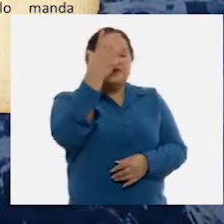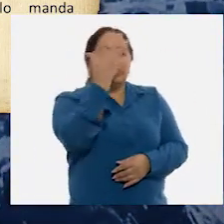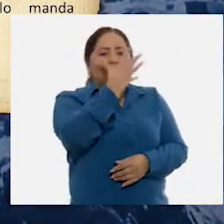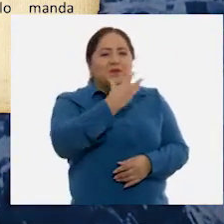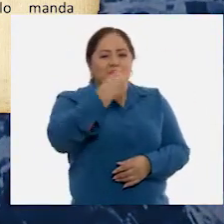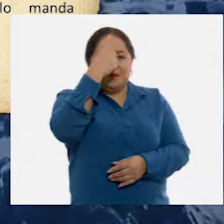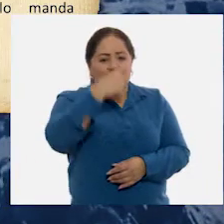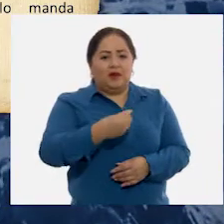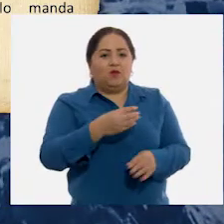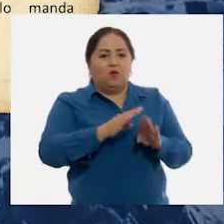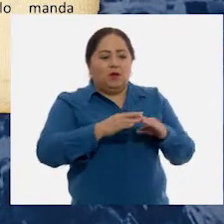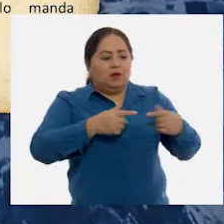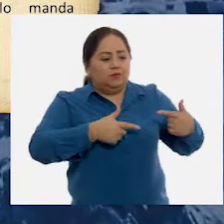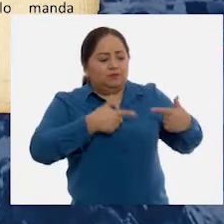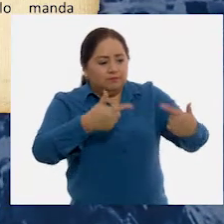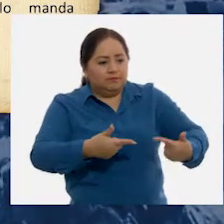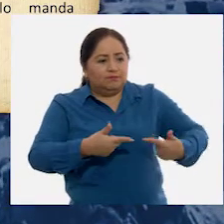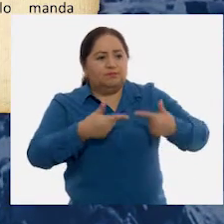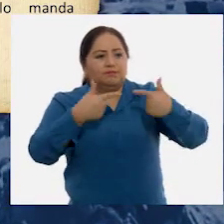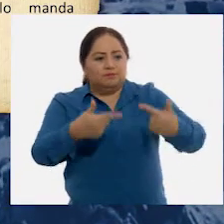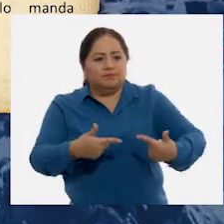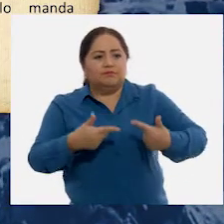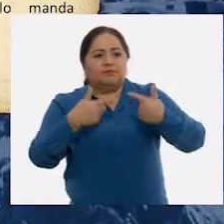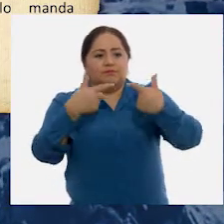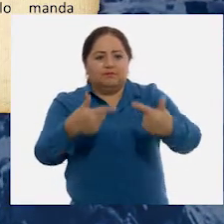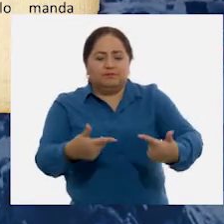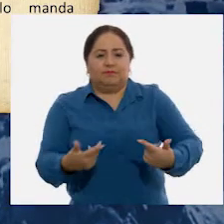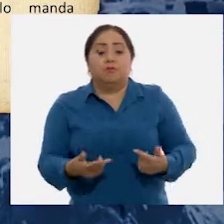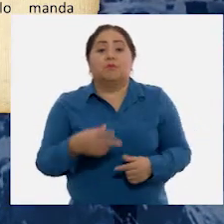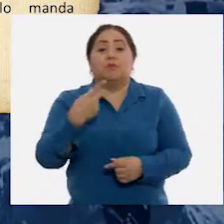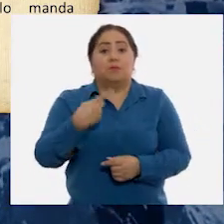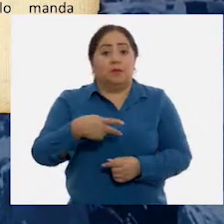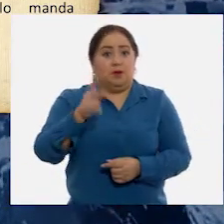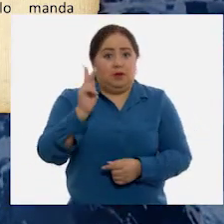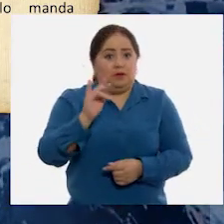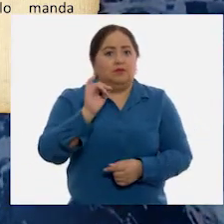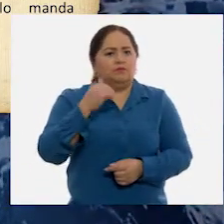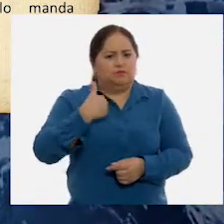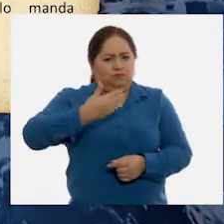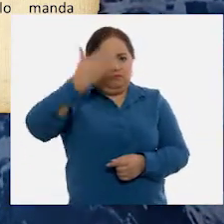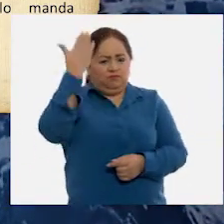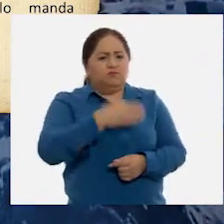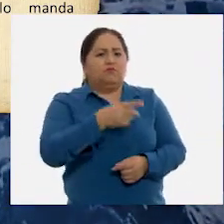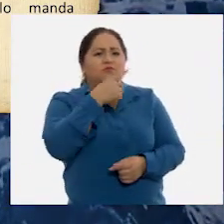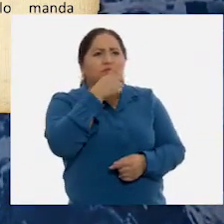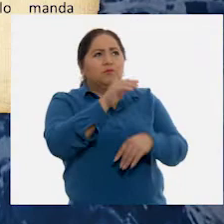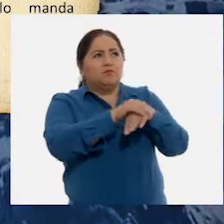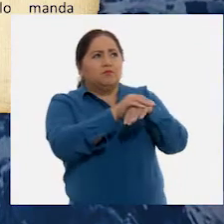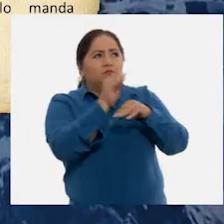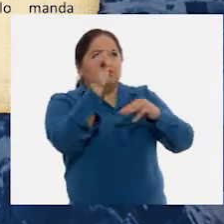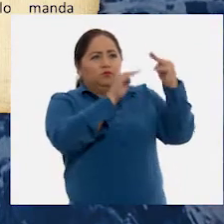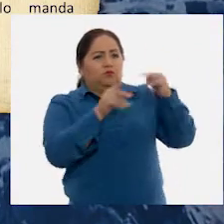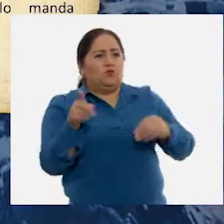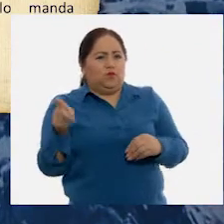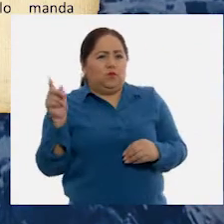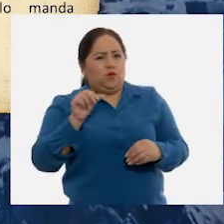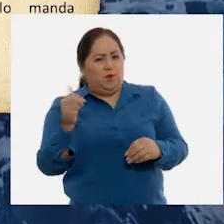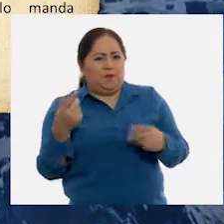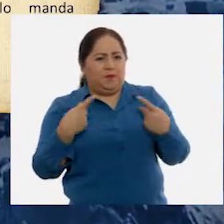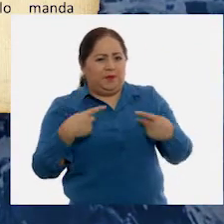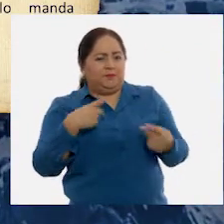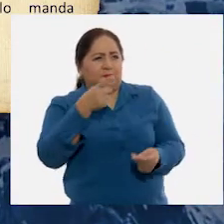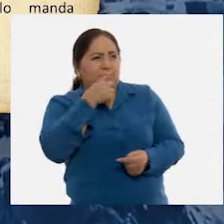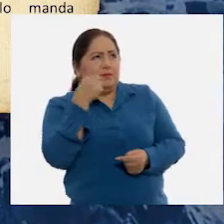para que viva de generación en generación. Pero sí sé decirle, amigo montañés, dijo uno de los de